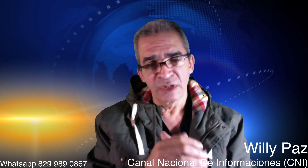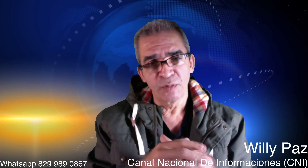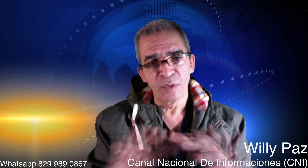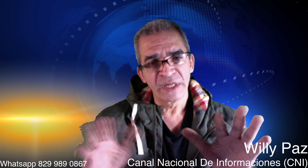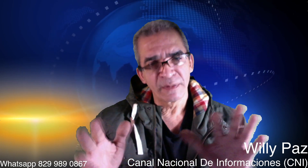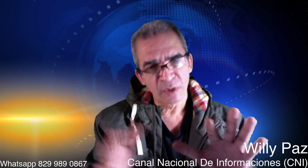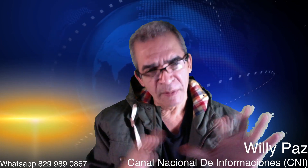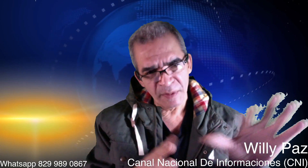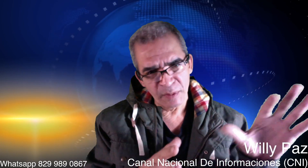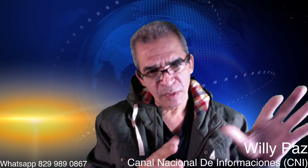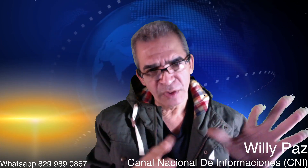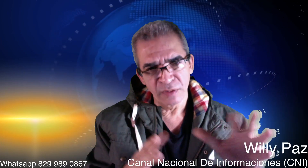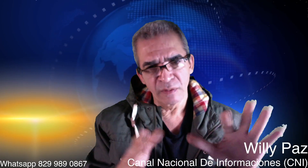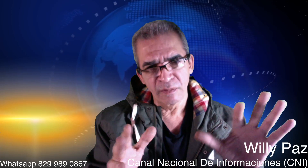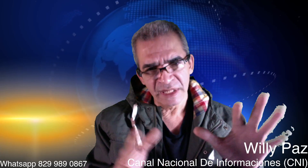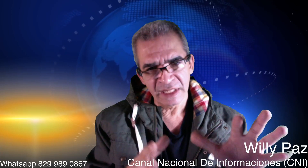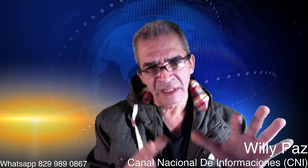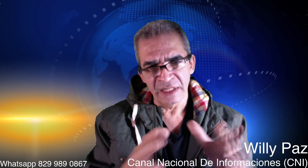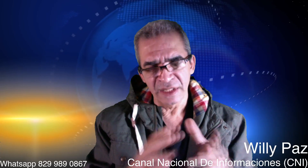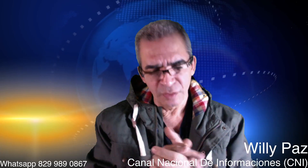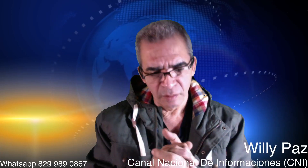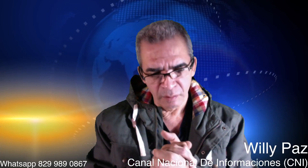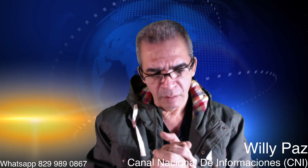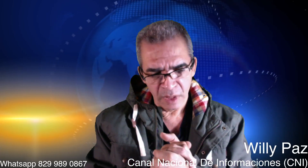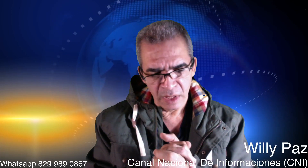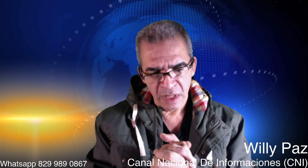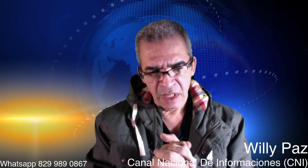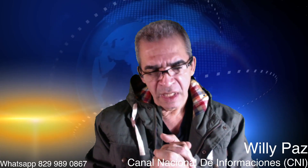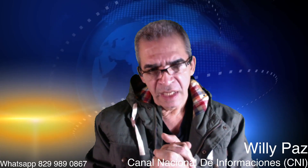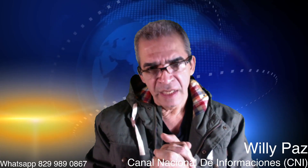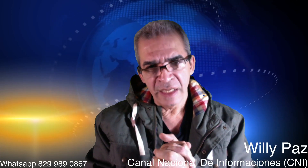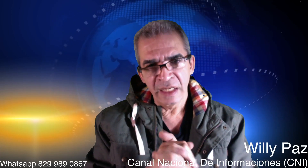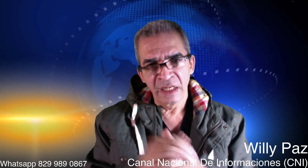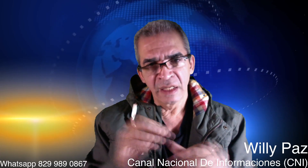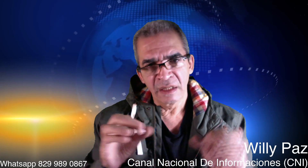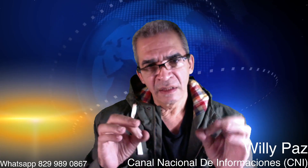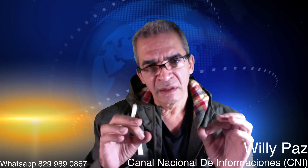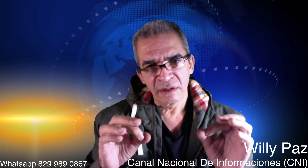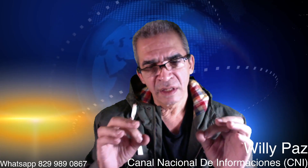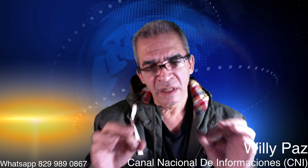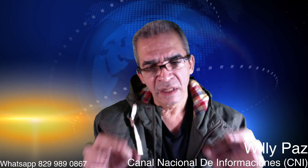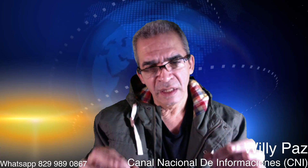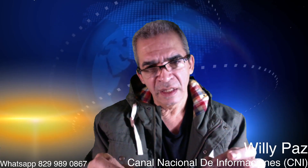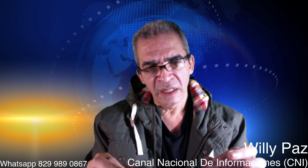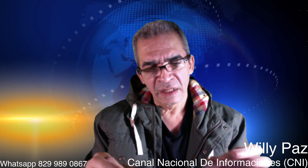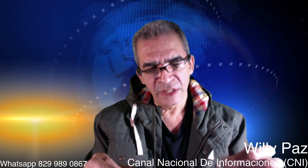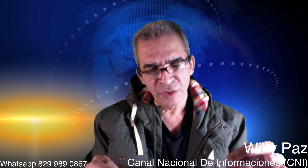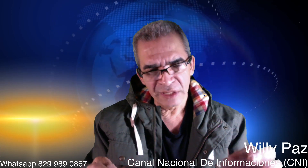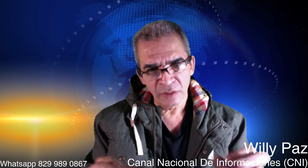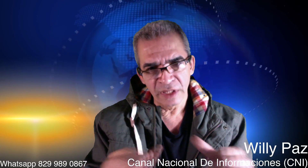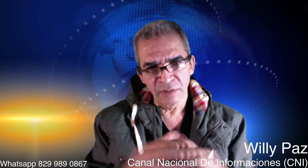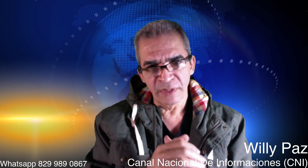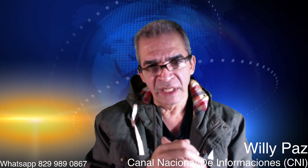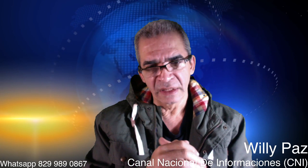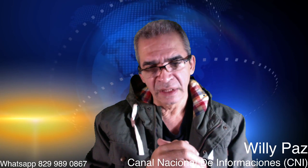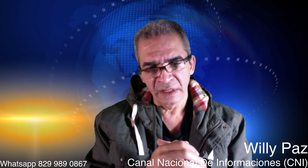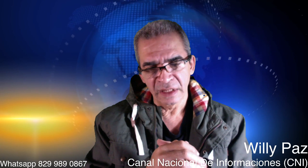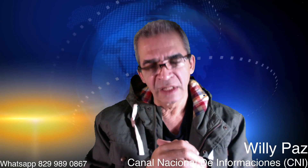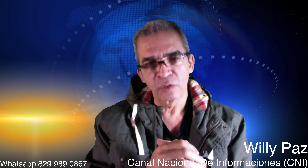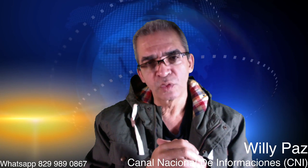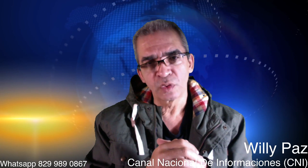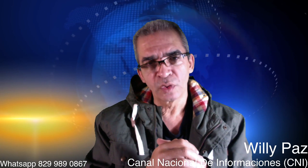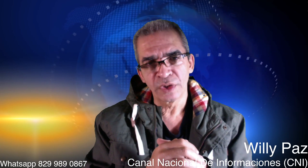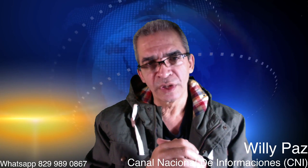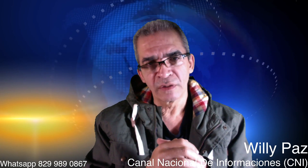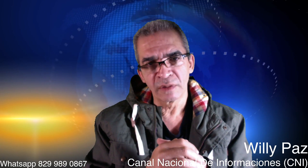de salud pública, pero vamos a hablar un poquito más tarde de eso. El, El señor Antoliano Peralta, quien